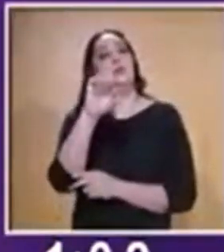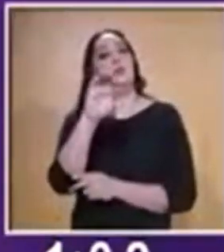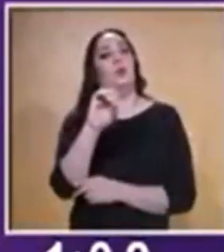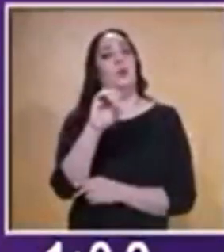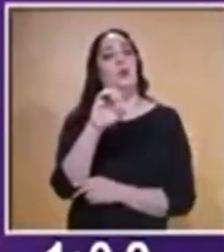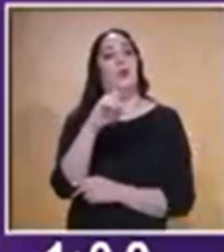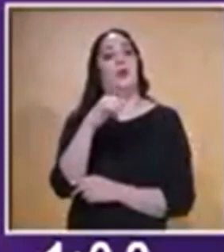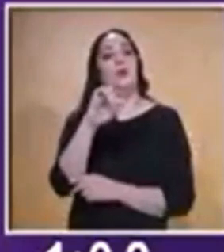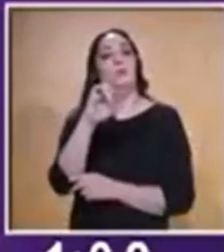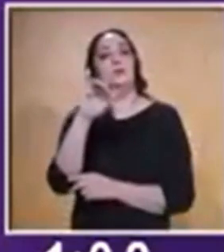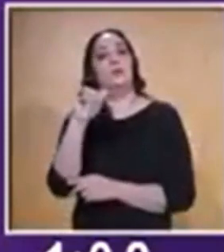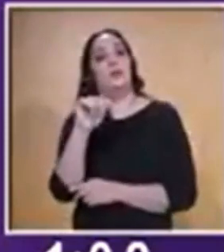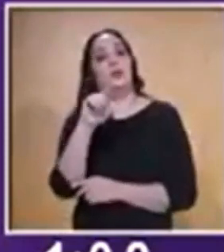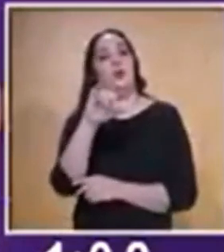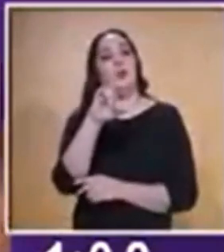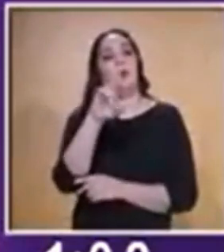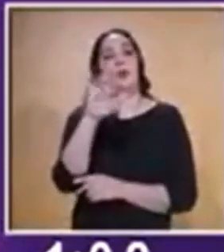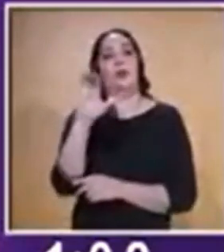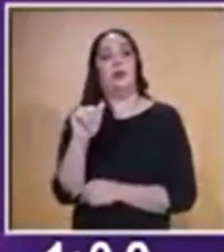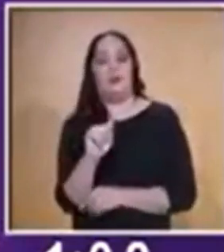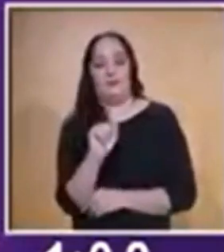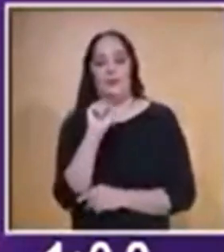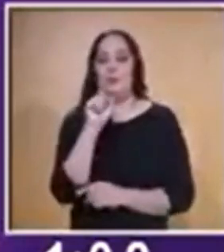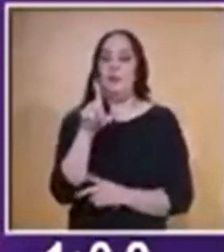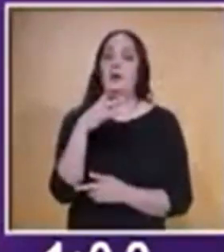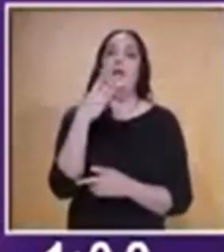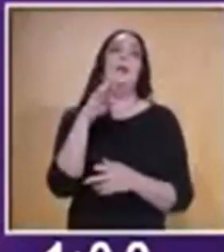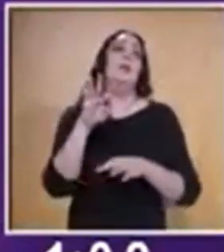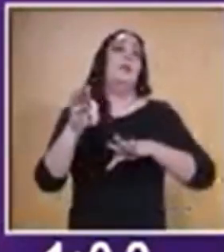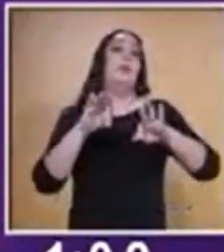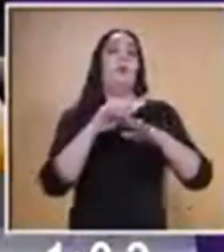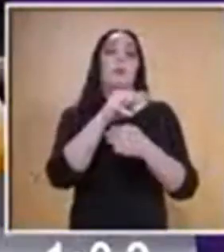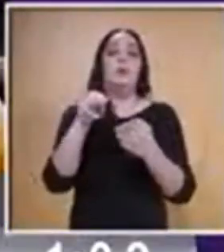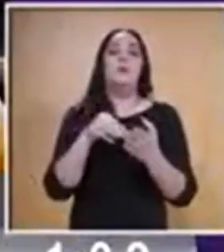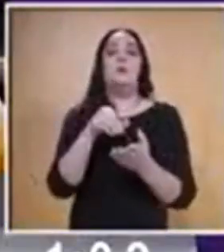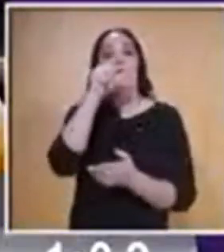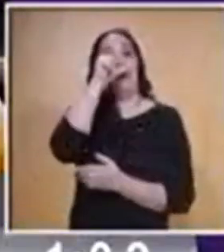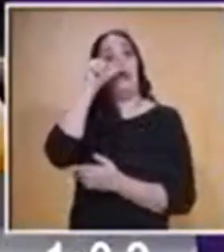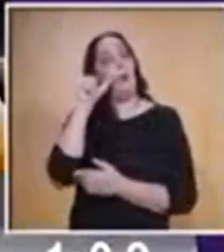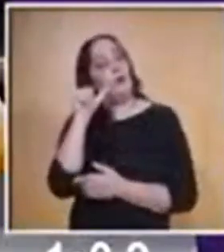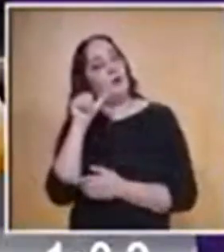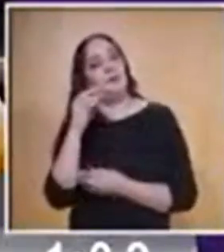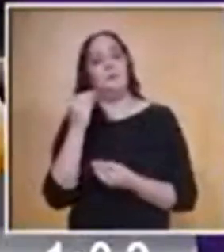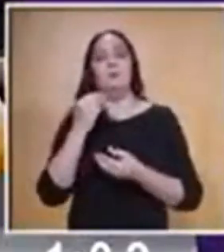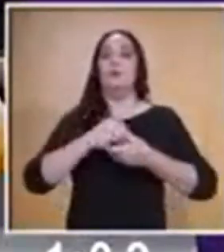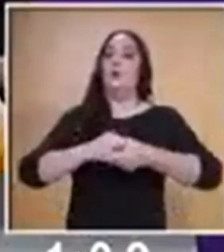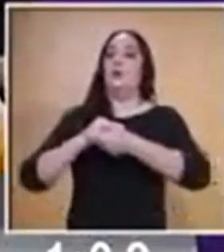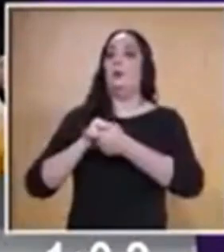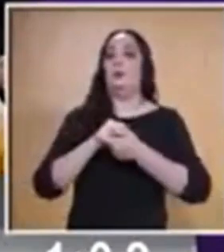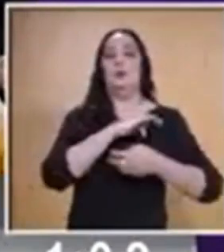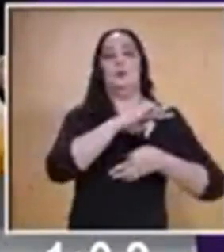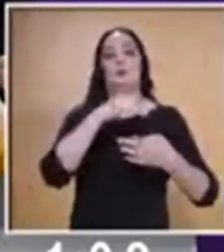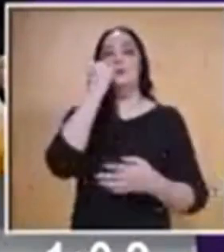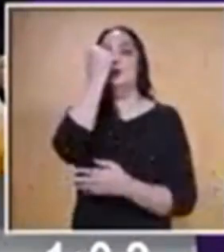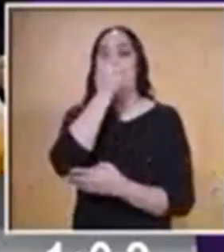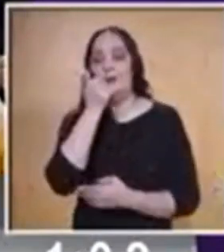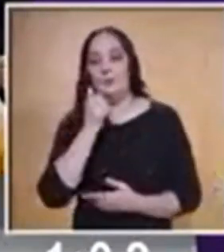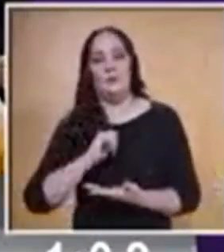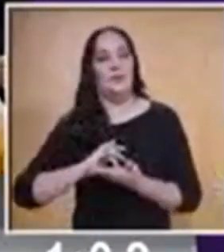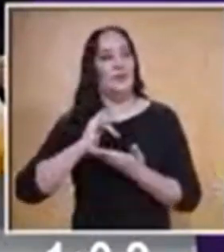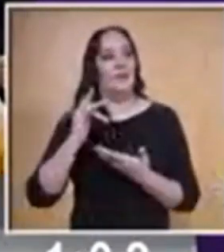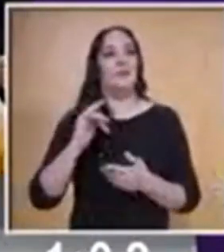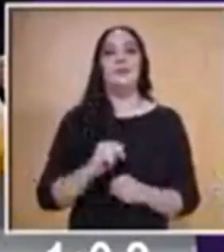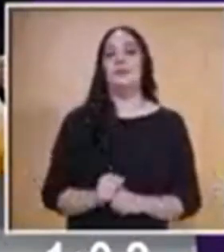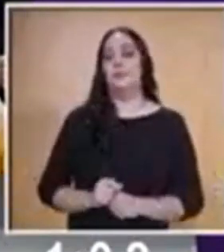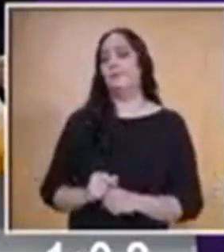Juárez, Nuevo León. Un saludo para toda la comunidad escolar de donde yo trabajo. Aquí estoy para servir. Muchas gracias, maestro. Antes de